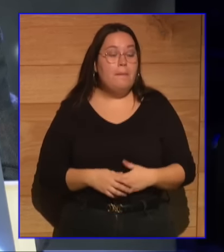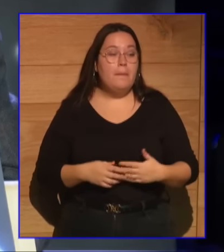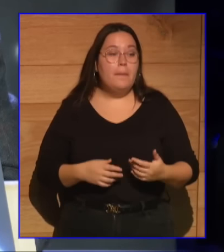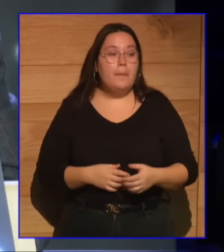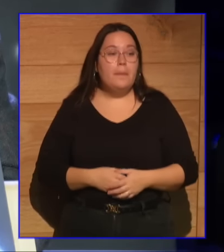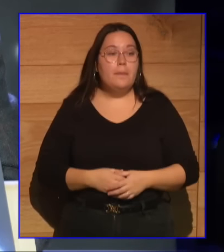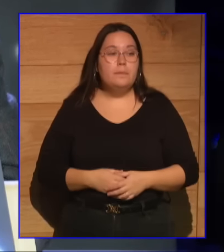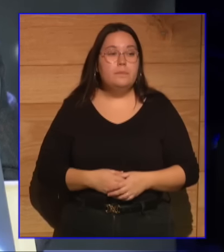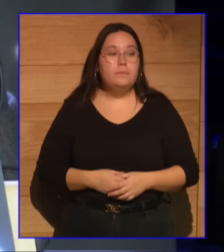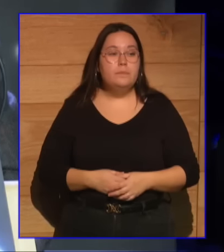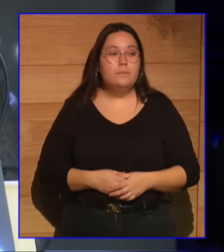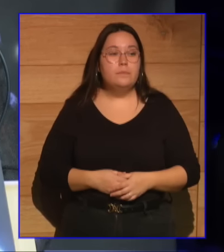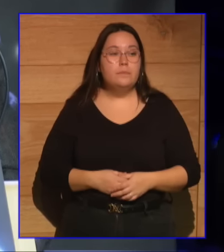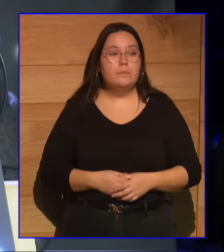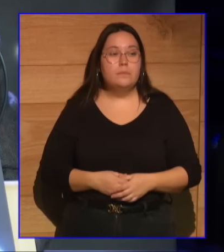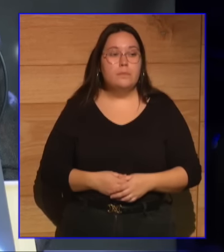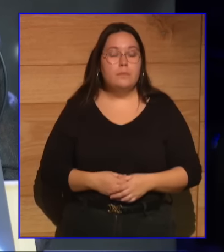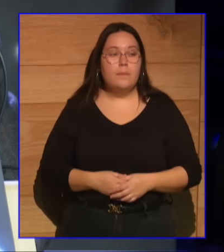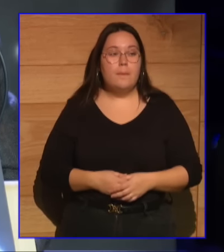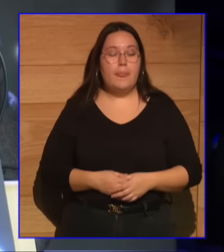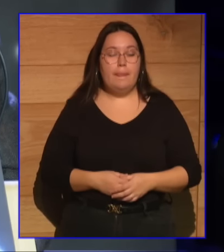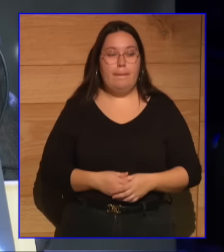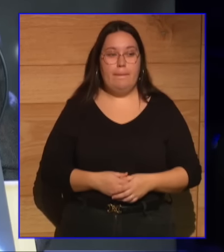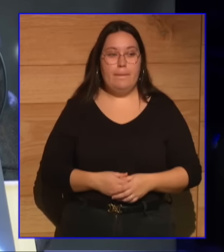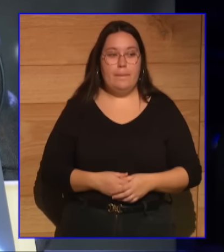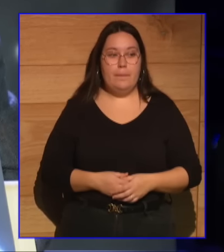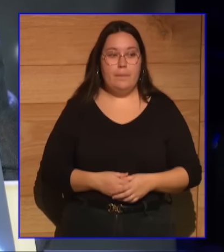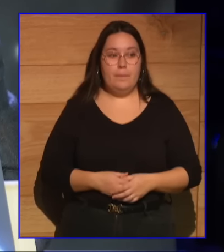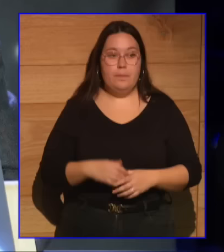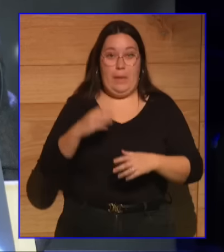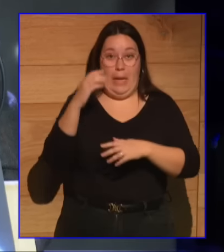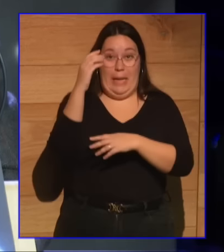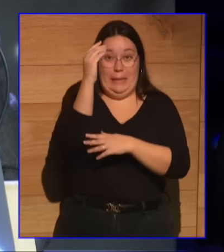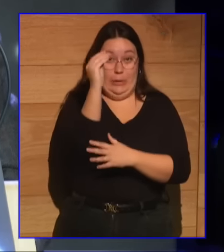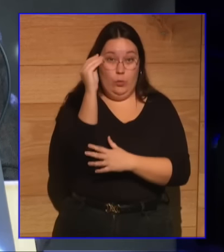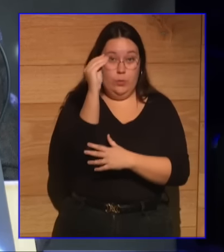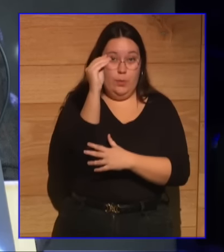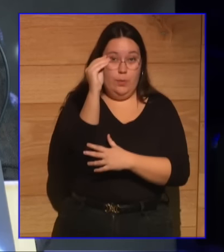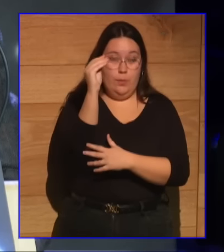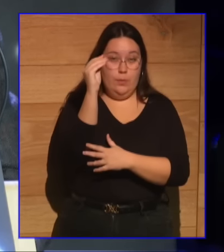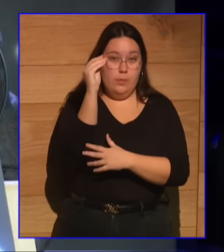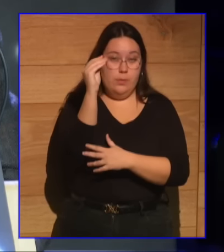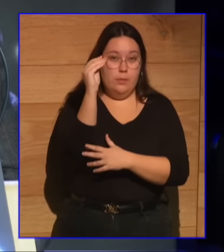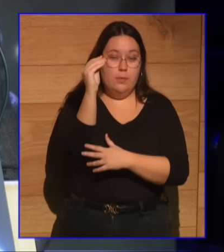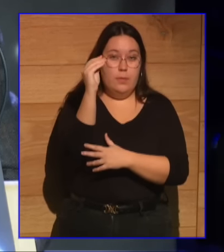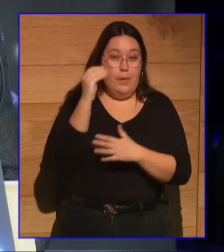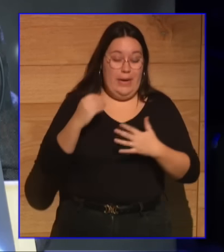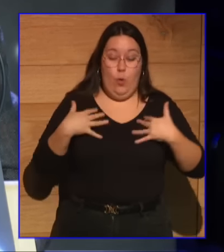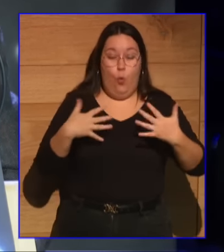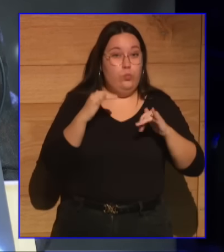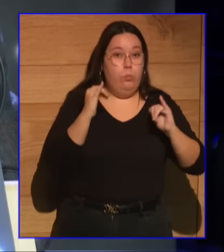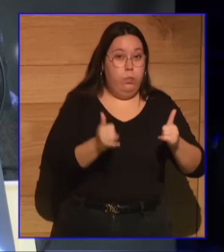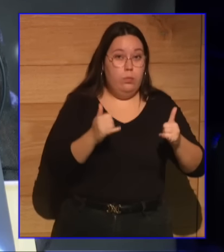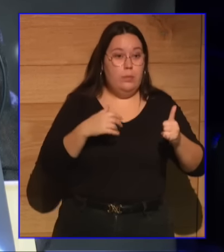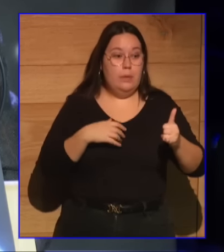cambio, el desembarco del... dinosaurio recién salido, aparentemente del Demeter, porque da la sensación de que está